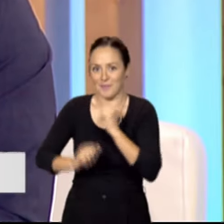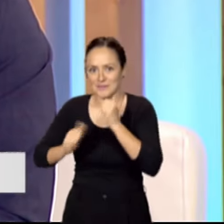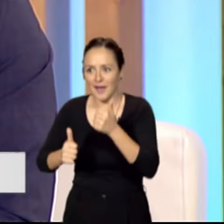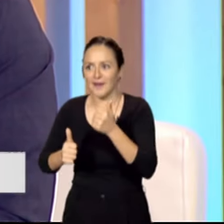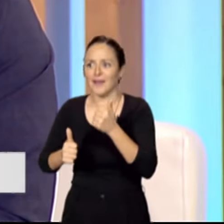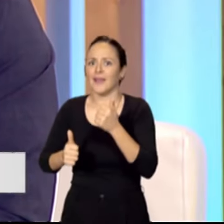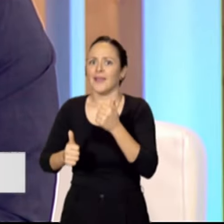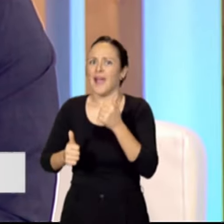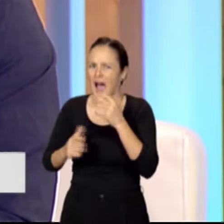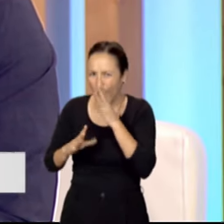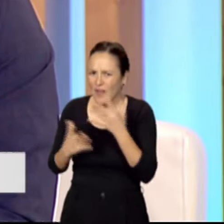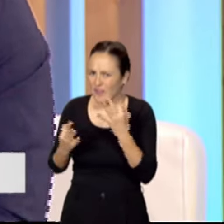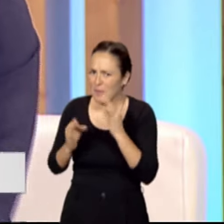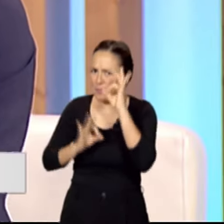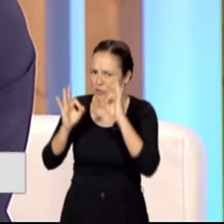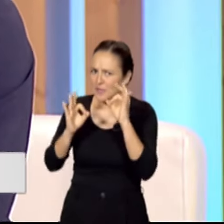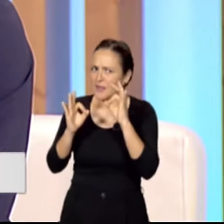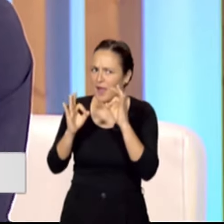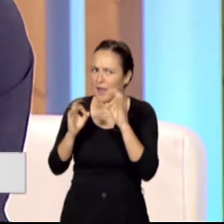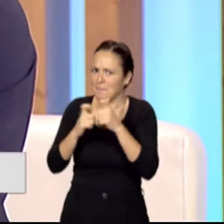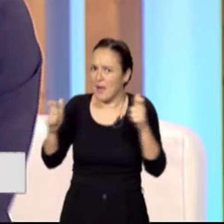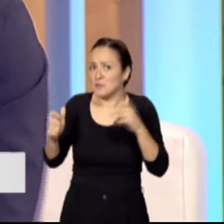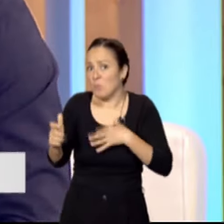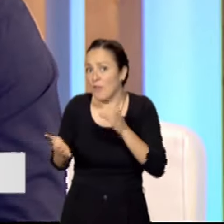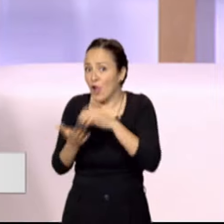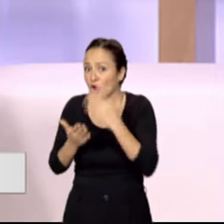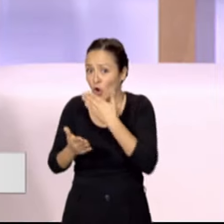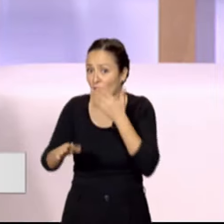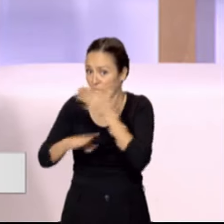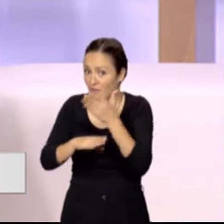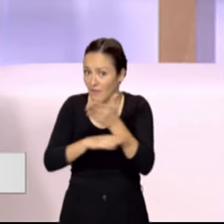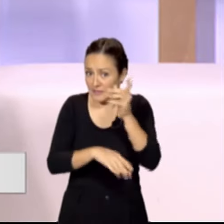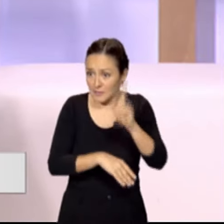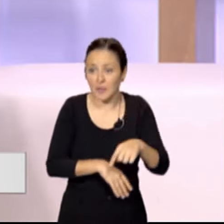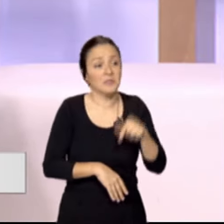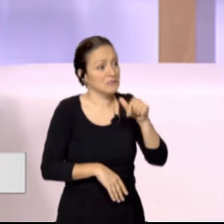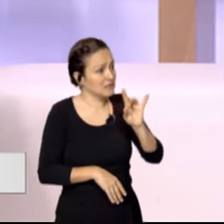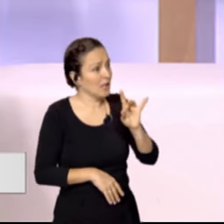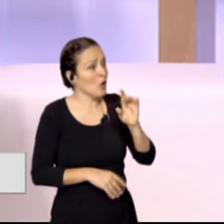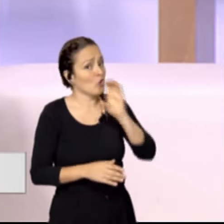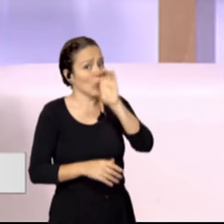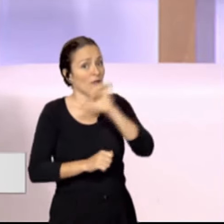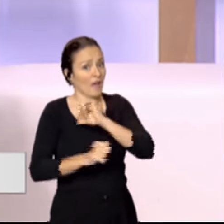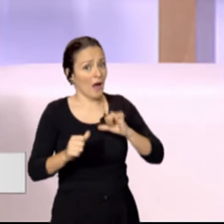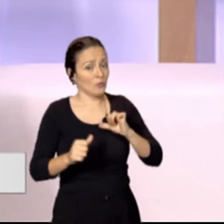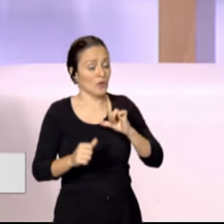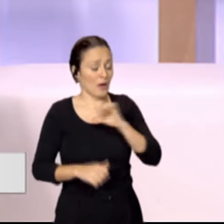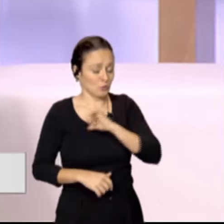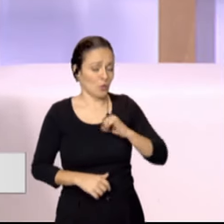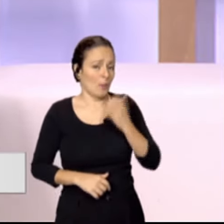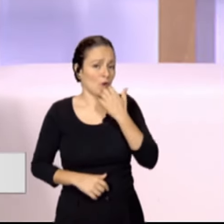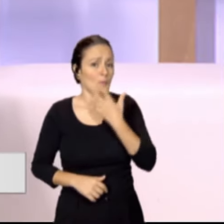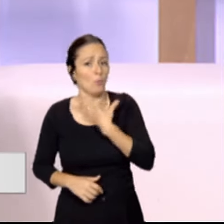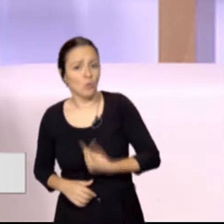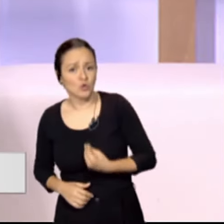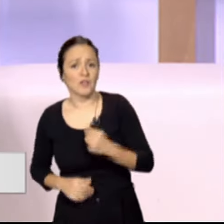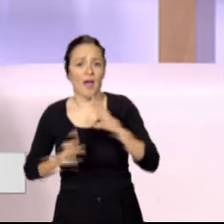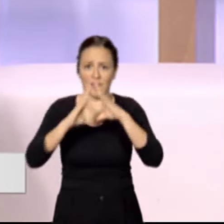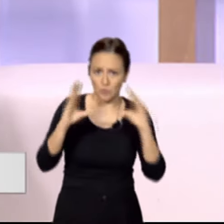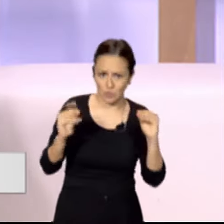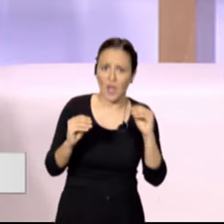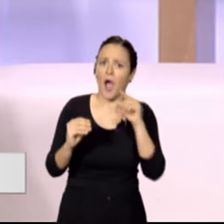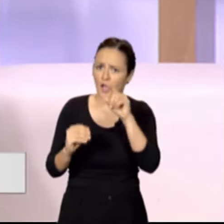cobertura vacunal muy bien esa es una estrateg trategia que se hace en muchas comunidades autónomas en muchas comunidades autónomas en murcia enía se vacunan los colegios